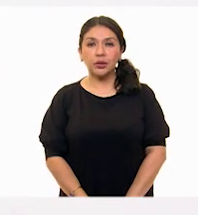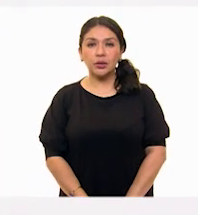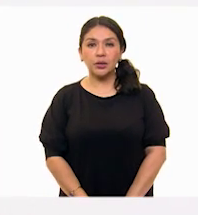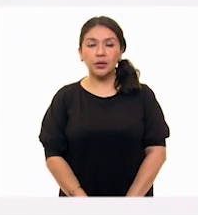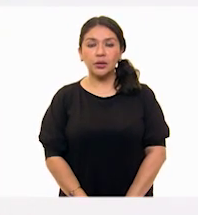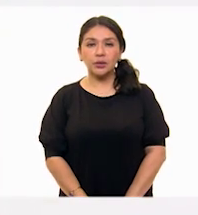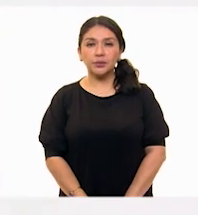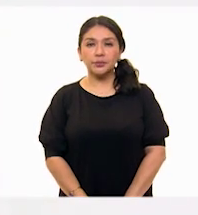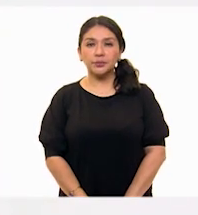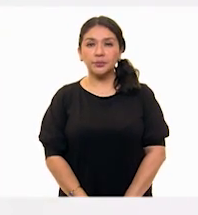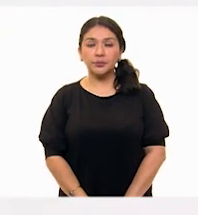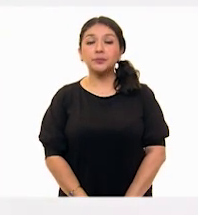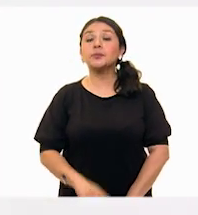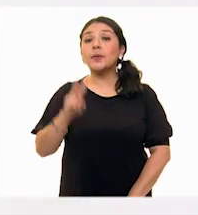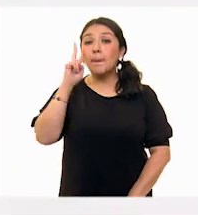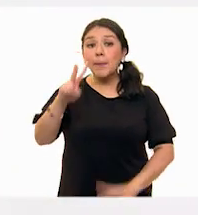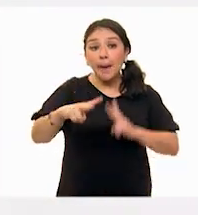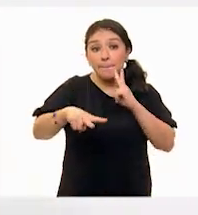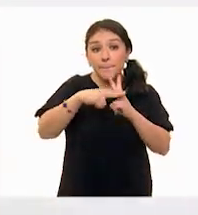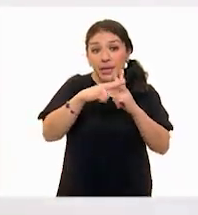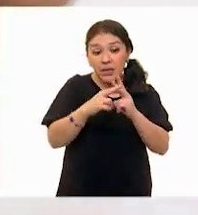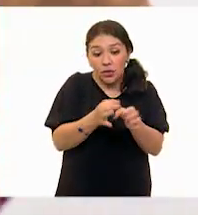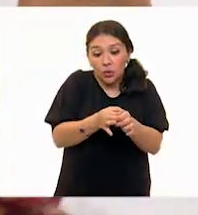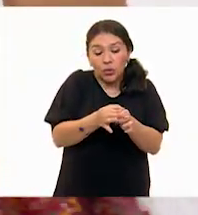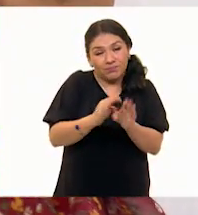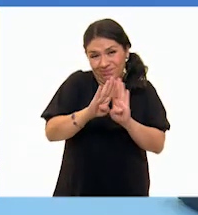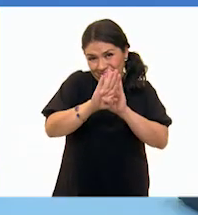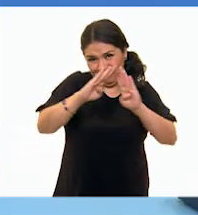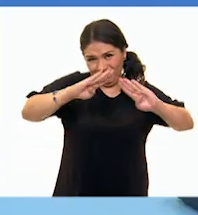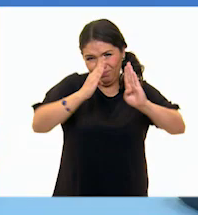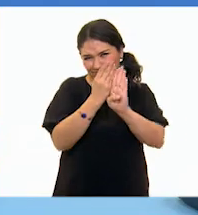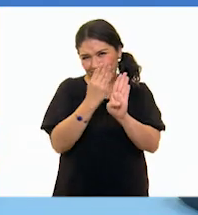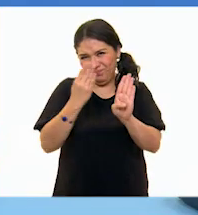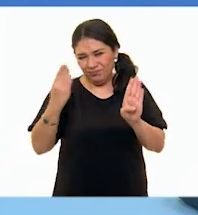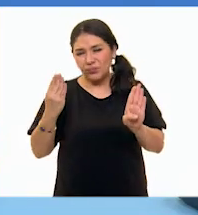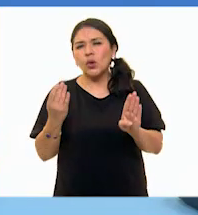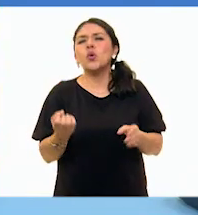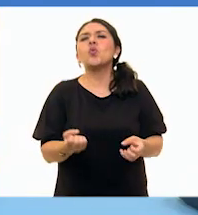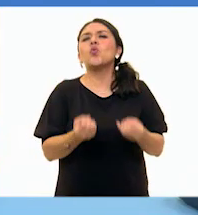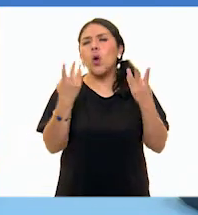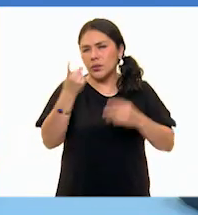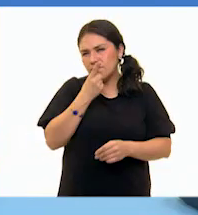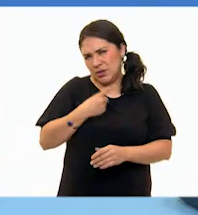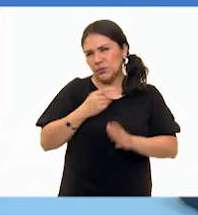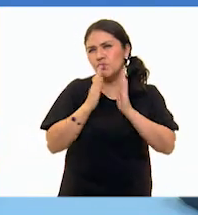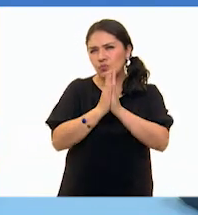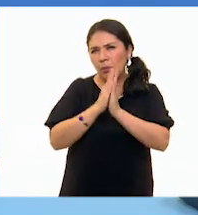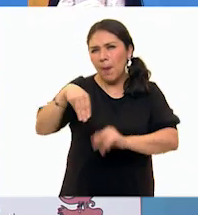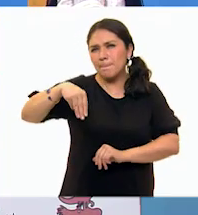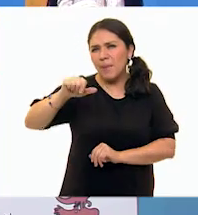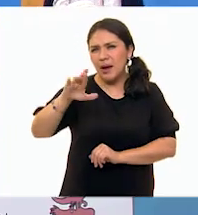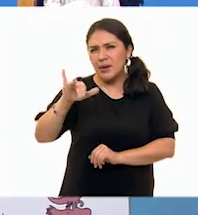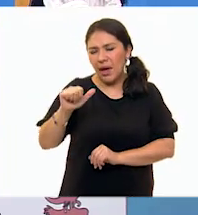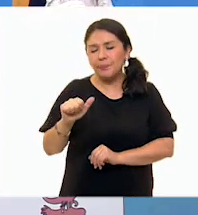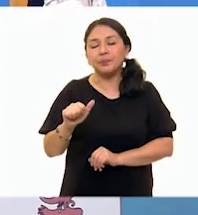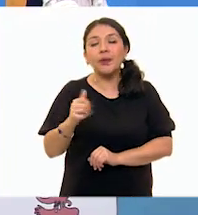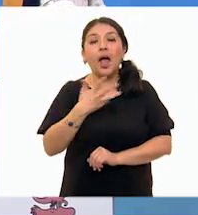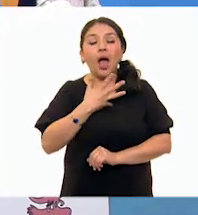Ok. Uh-huh. En las hojas de vidrio vamos a tener... ¿Me dictas, María, por favor? Sí, maestra.